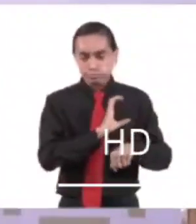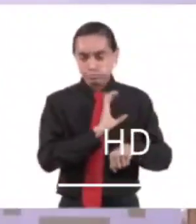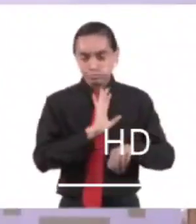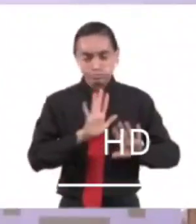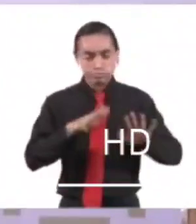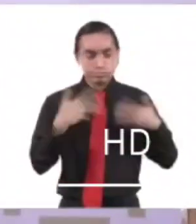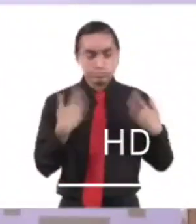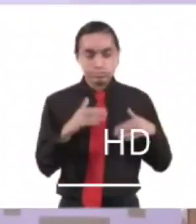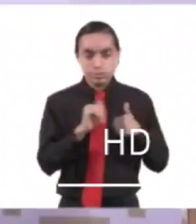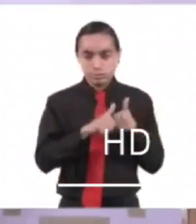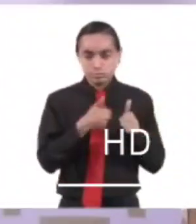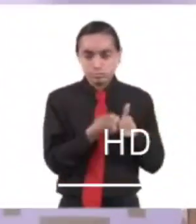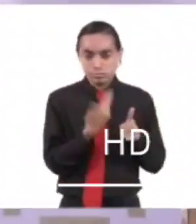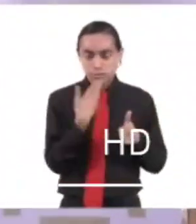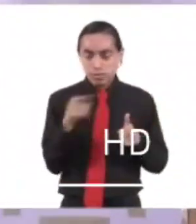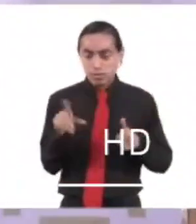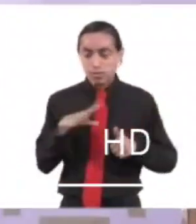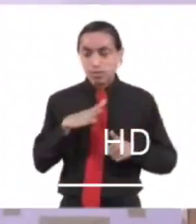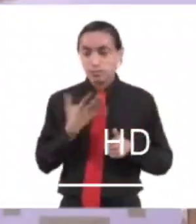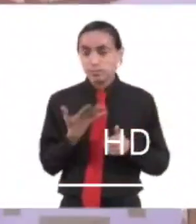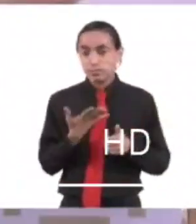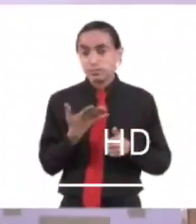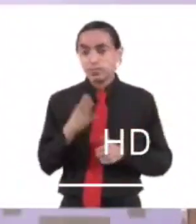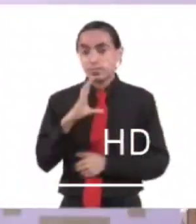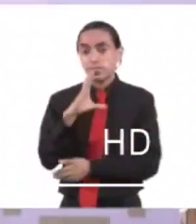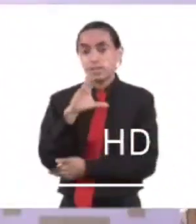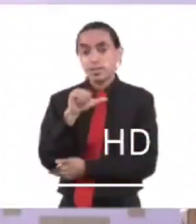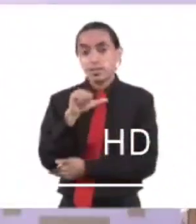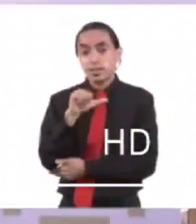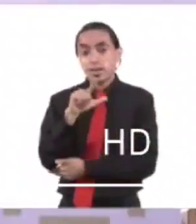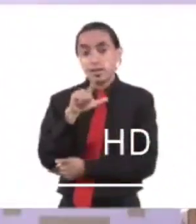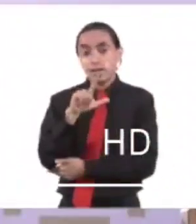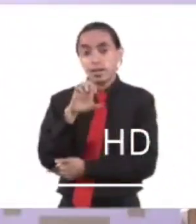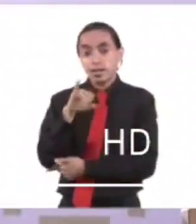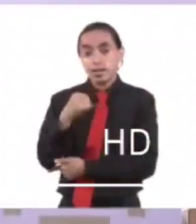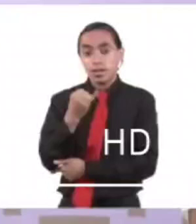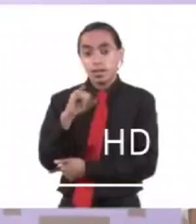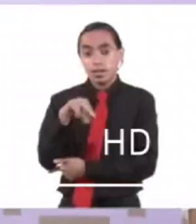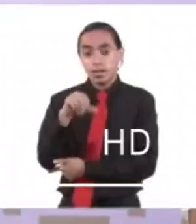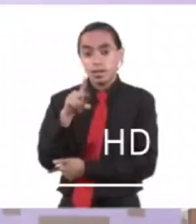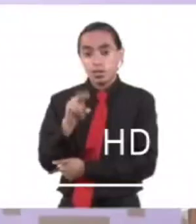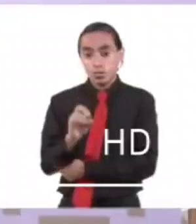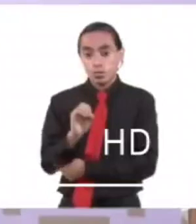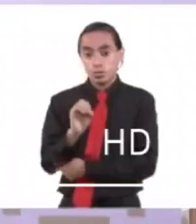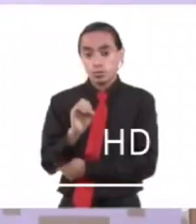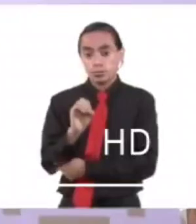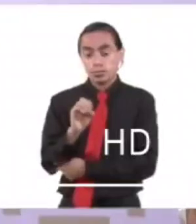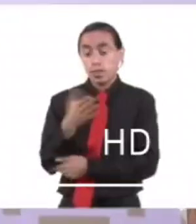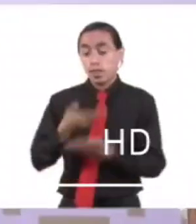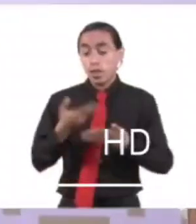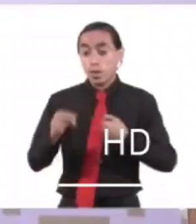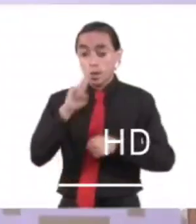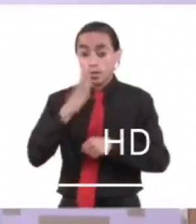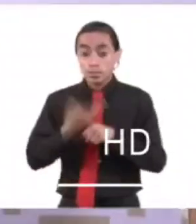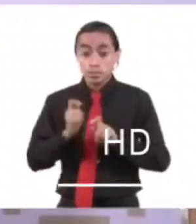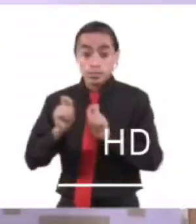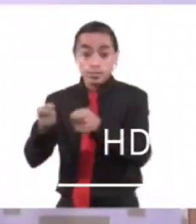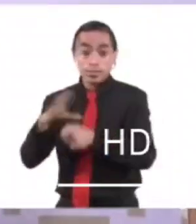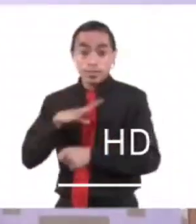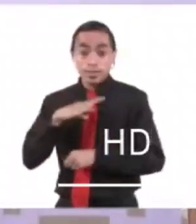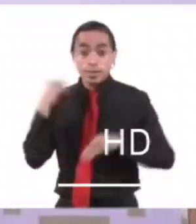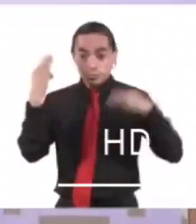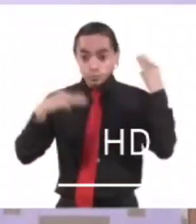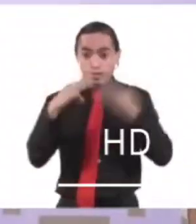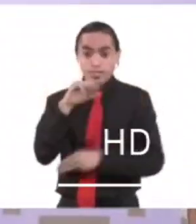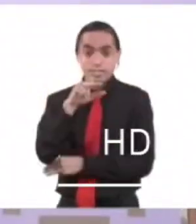de muchas batallas, como Alejandro Brito, que está ahora de responsable del Museo del Estanquillo, donde